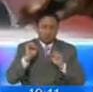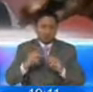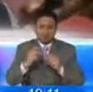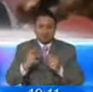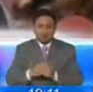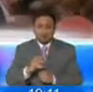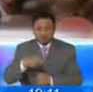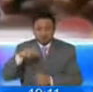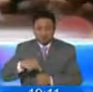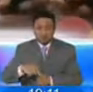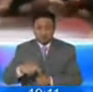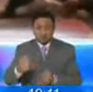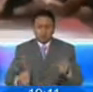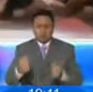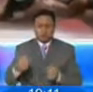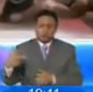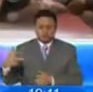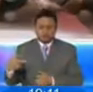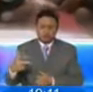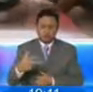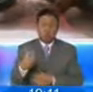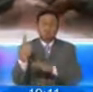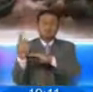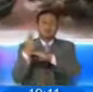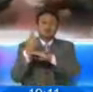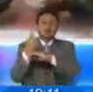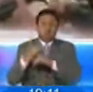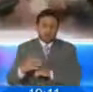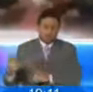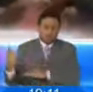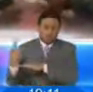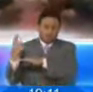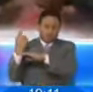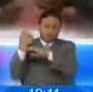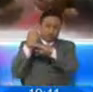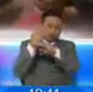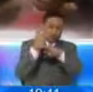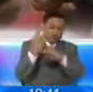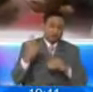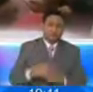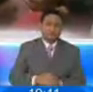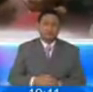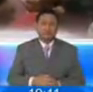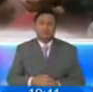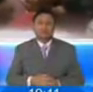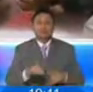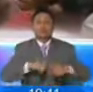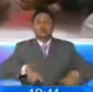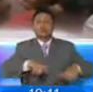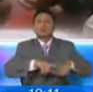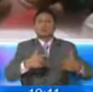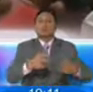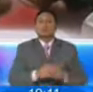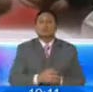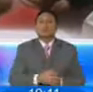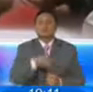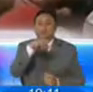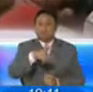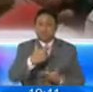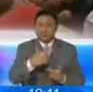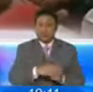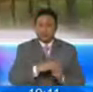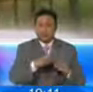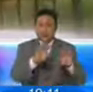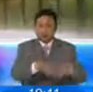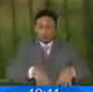dentro de la pista a abordar el helicóptero que lo va a estar esperando para trasladarlo al sector donde se va a llevar